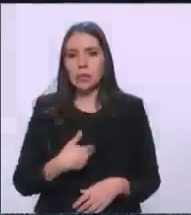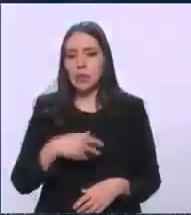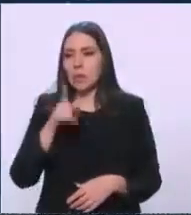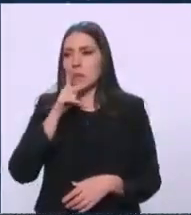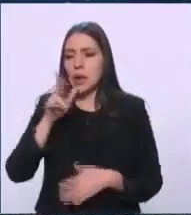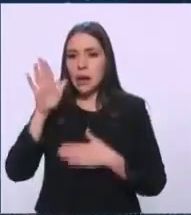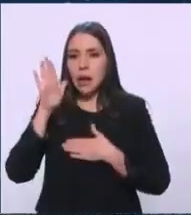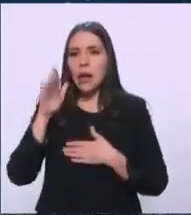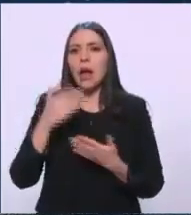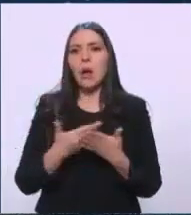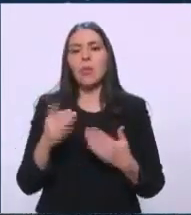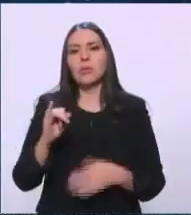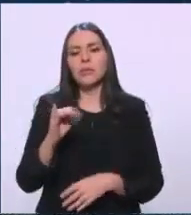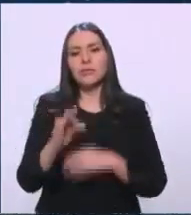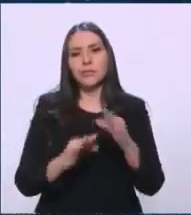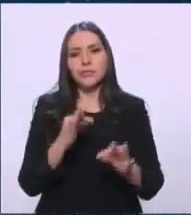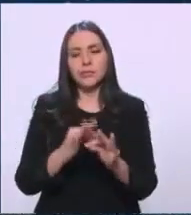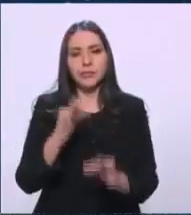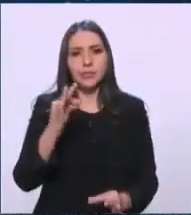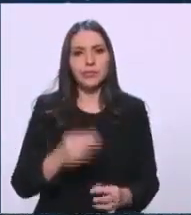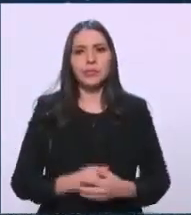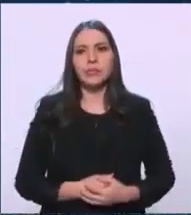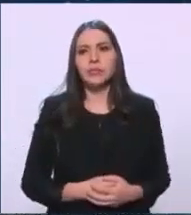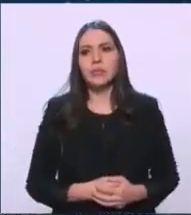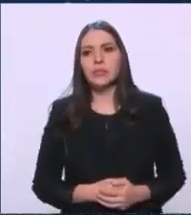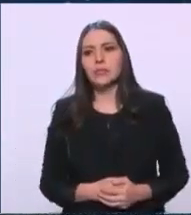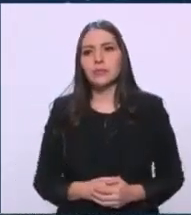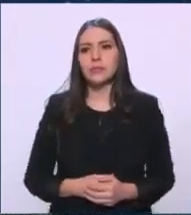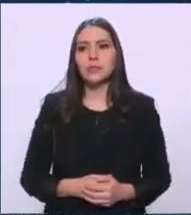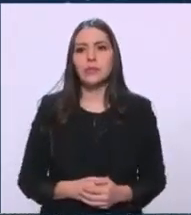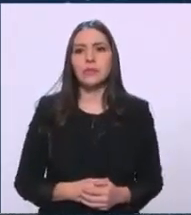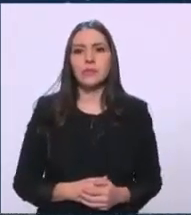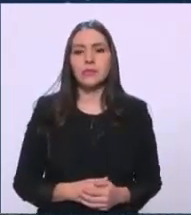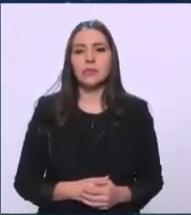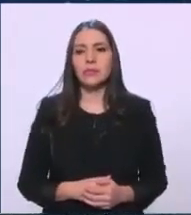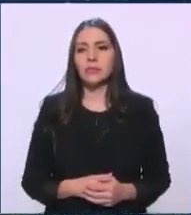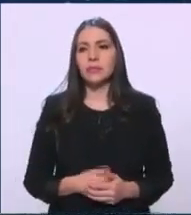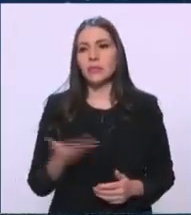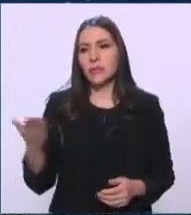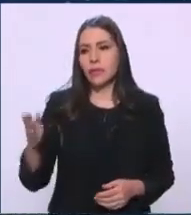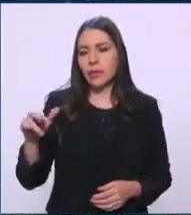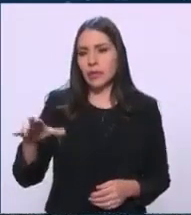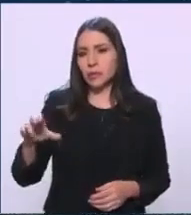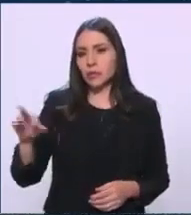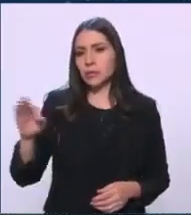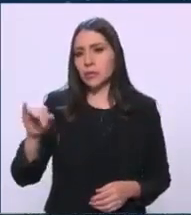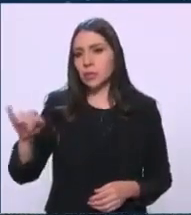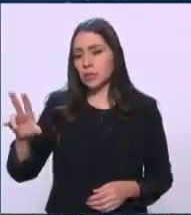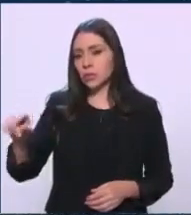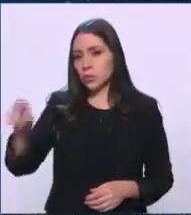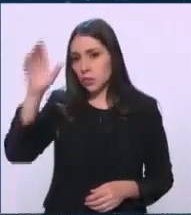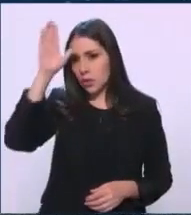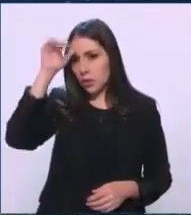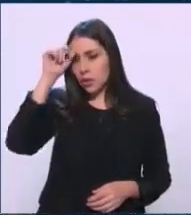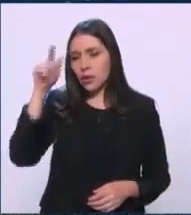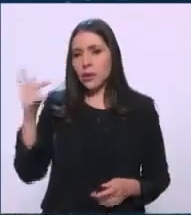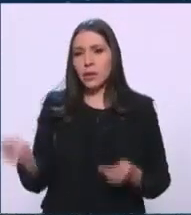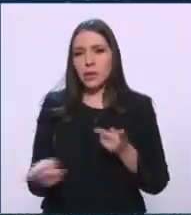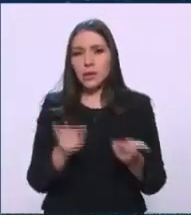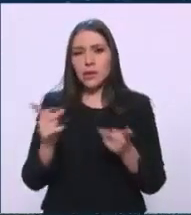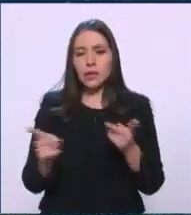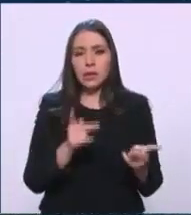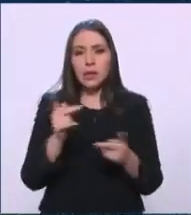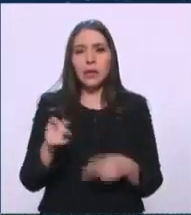en los últimos días. En general, ¿estarías de acuerdo, Francisco, en que las distintas encuestas un poco plantean